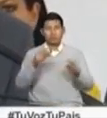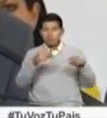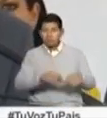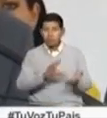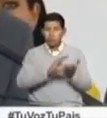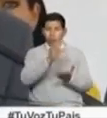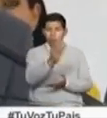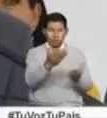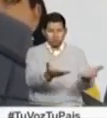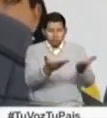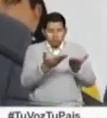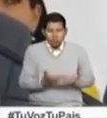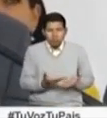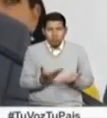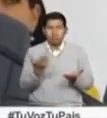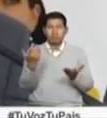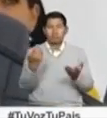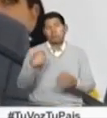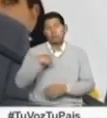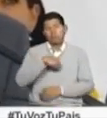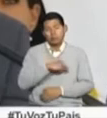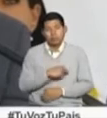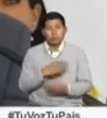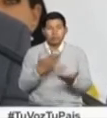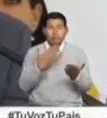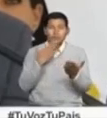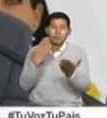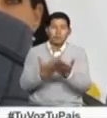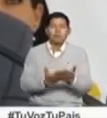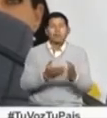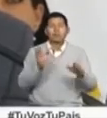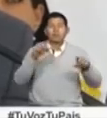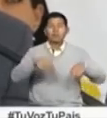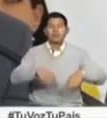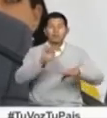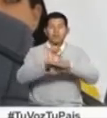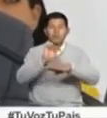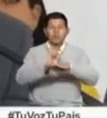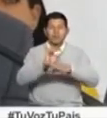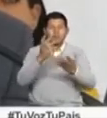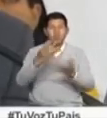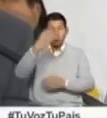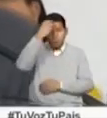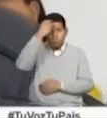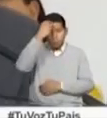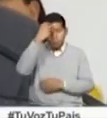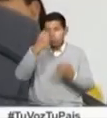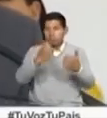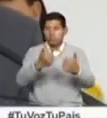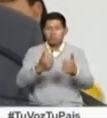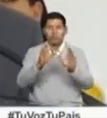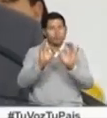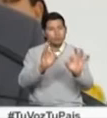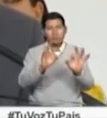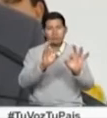un derecho adquirido por la ciudadanía y por el pueblo ecuatoriano de tener una educación digna y una educación de calidad. Una